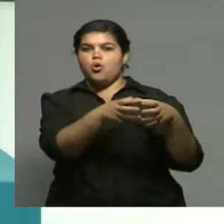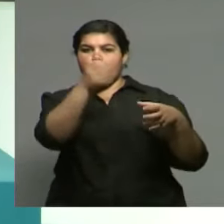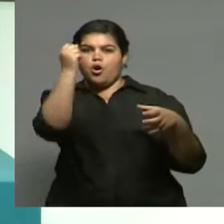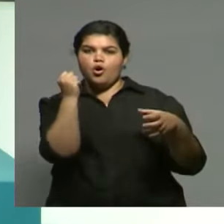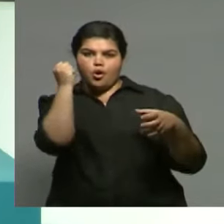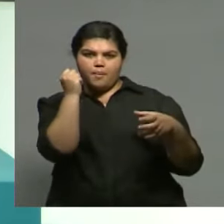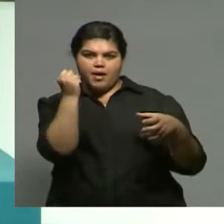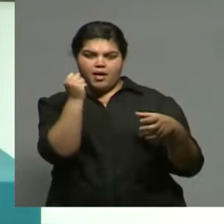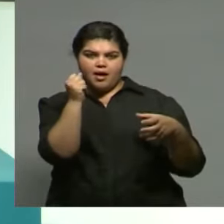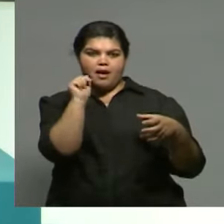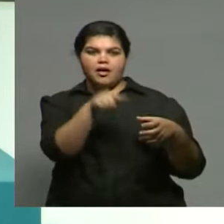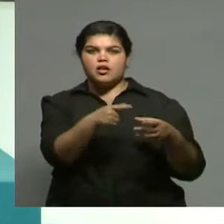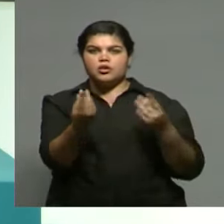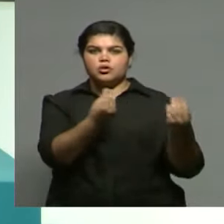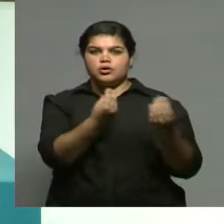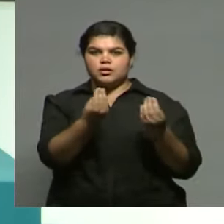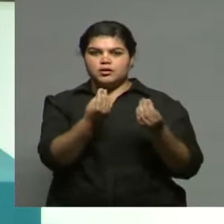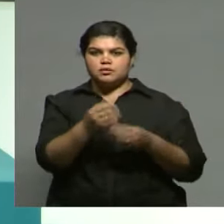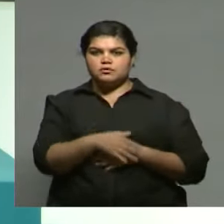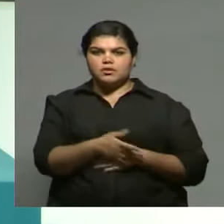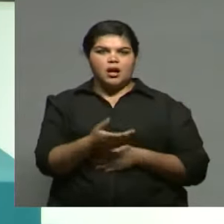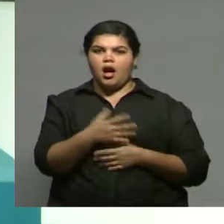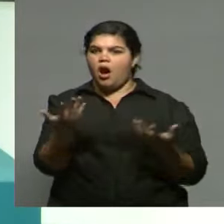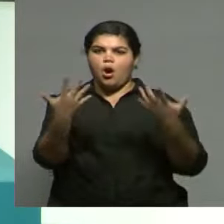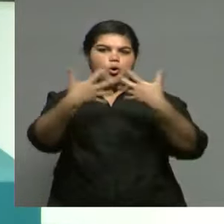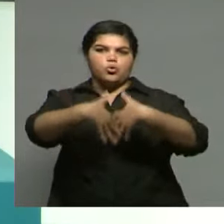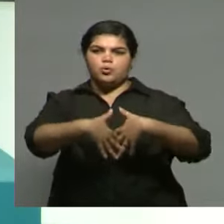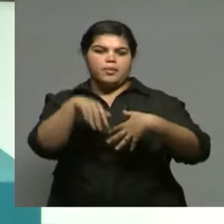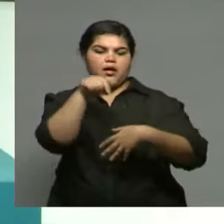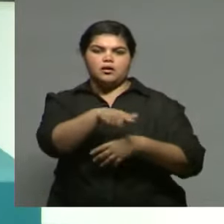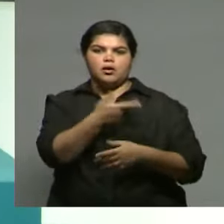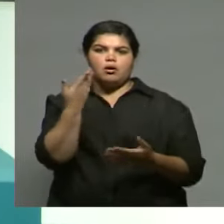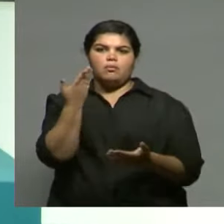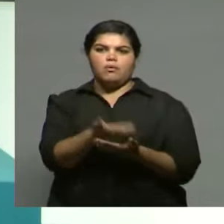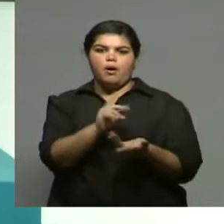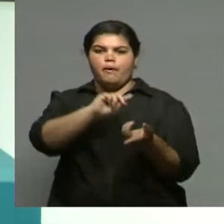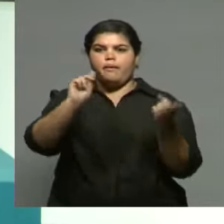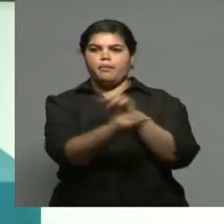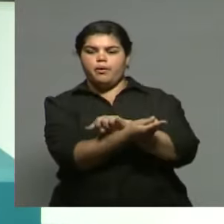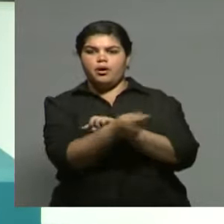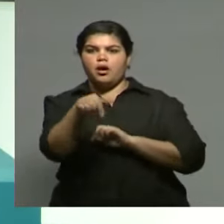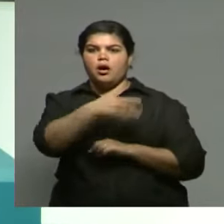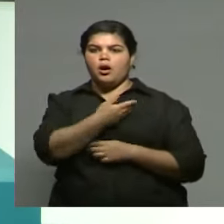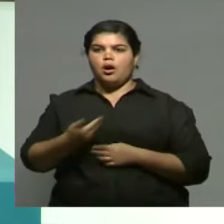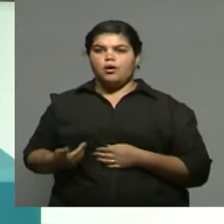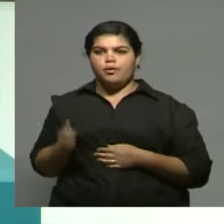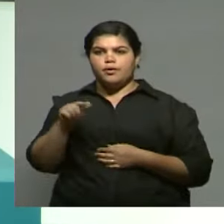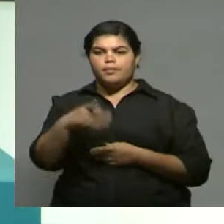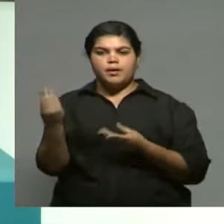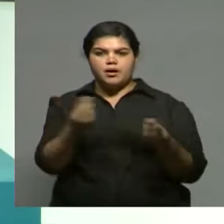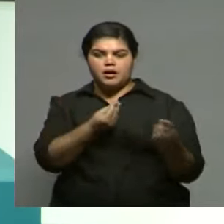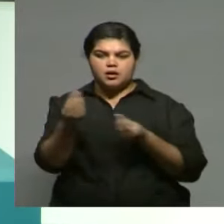doméstica, automáticamente le reclaman medidas al contrario por parte del gobierno para no